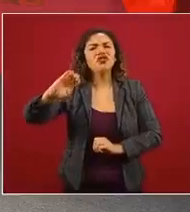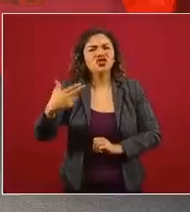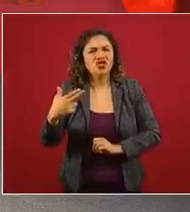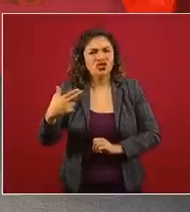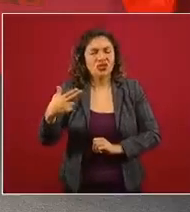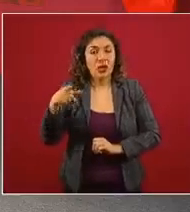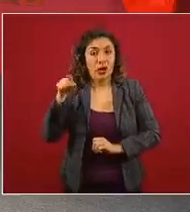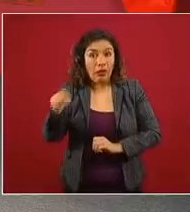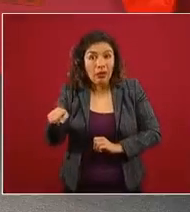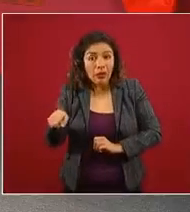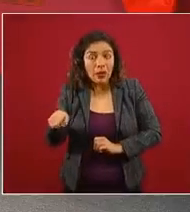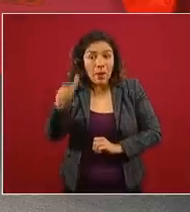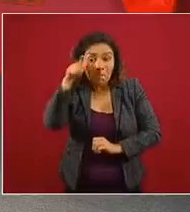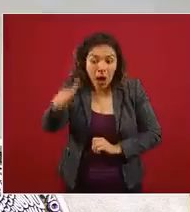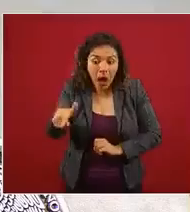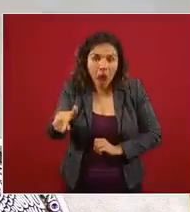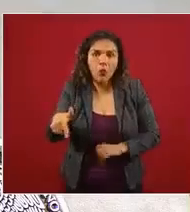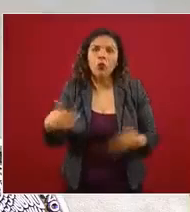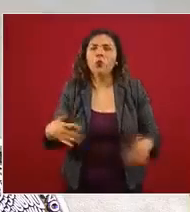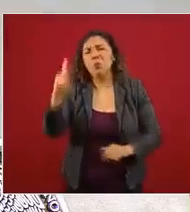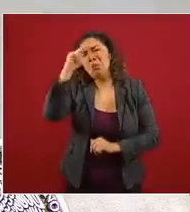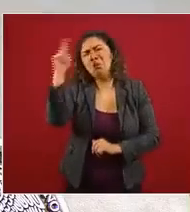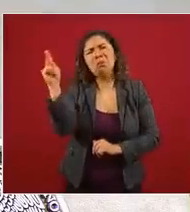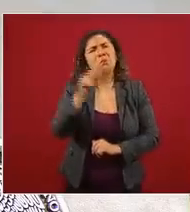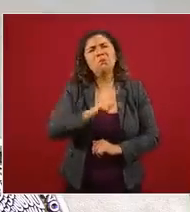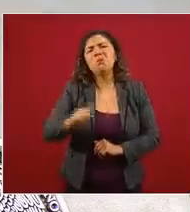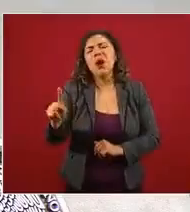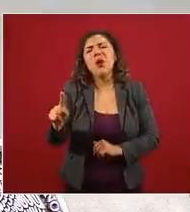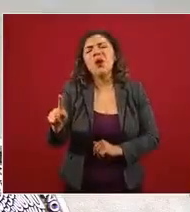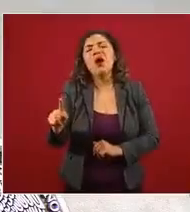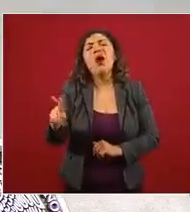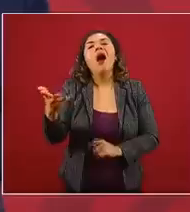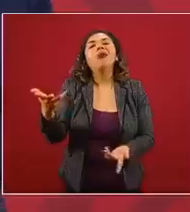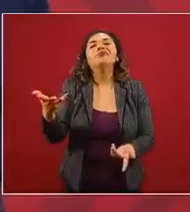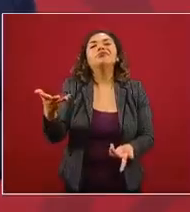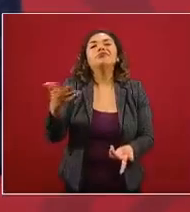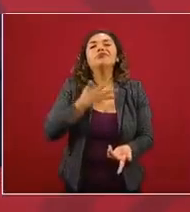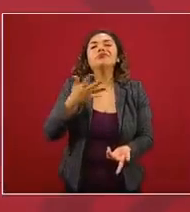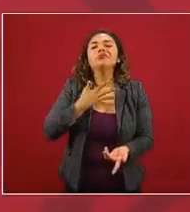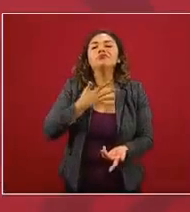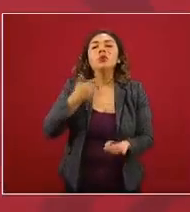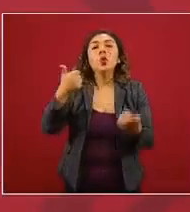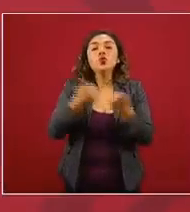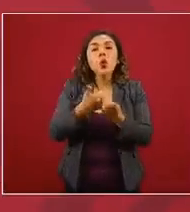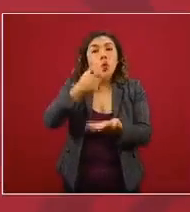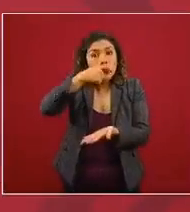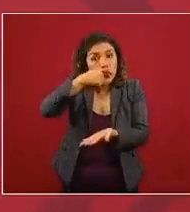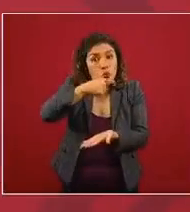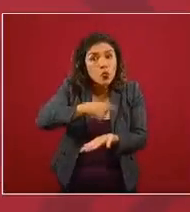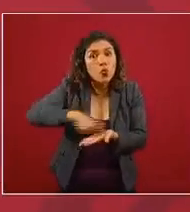y el colmo es que se